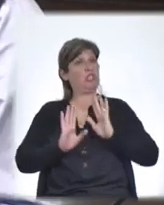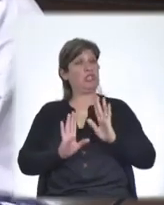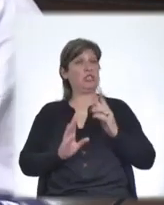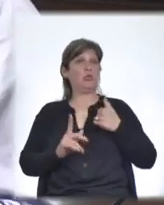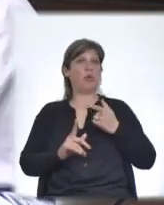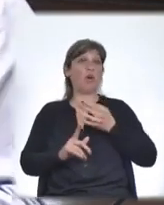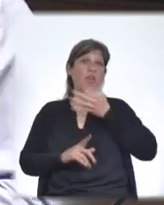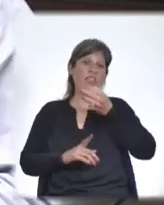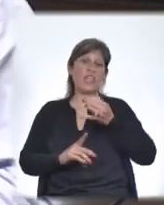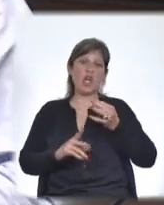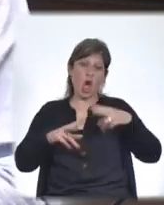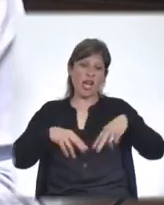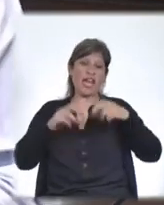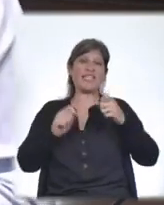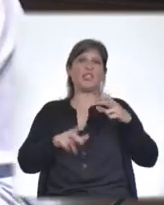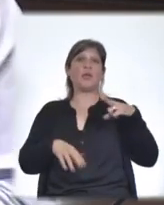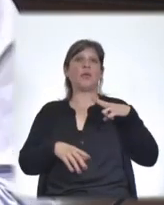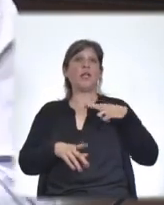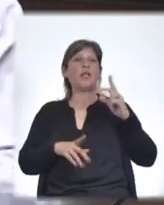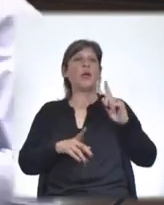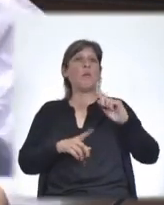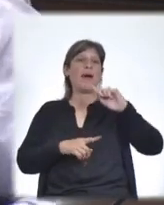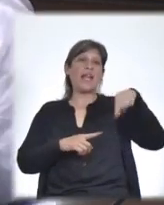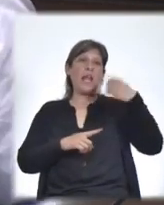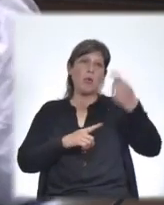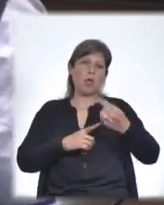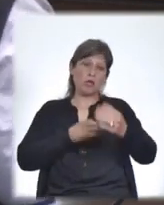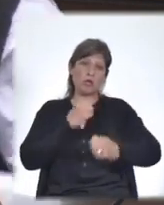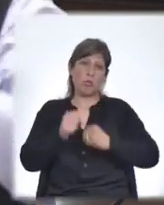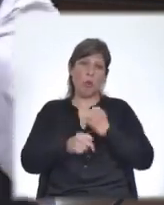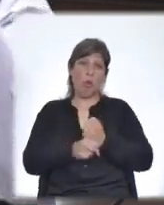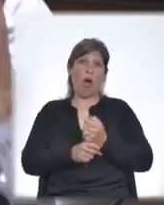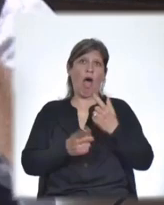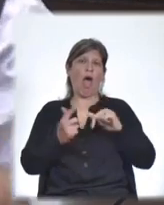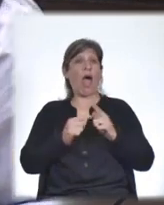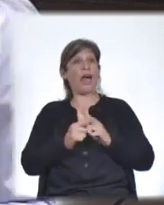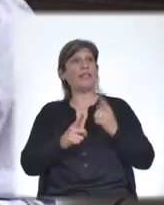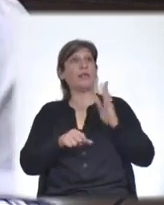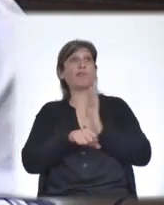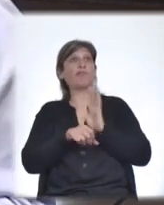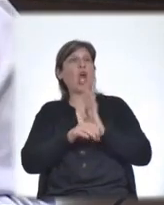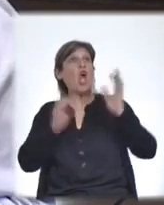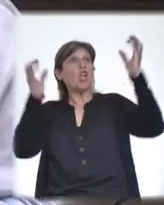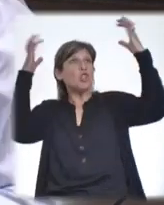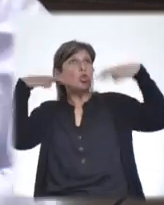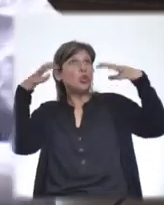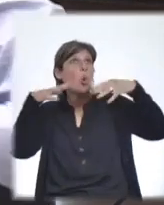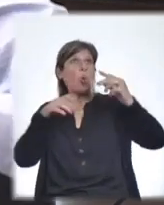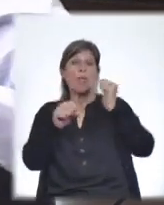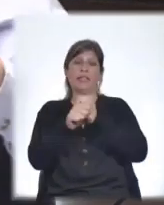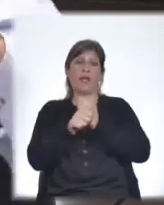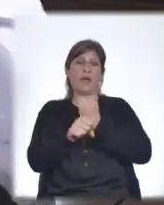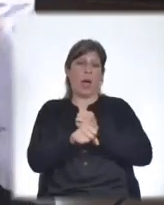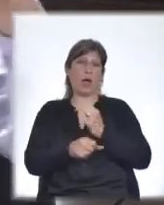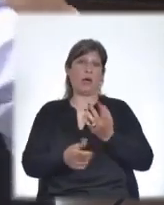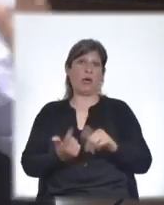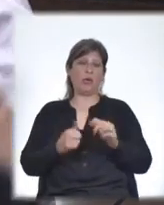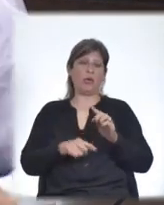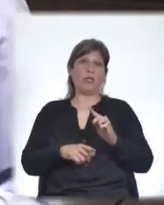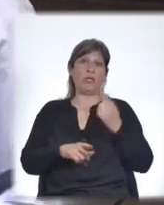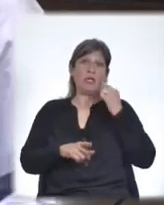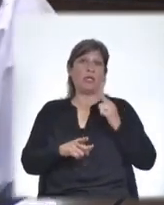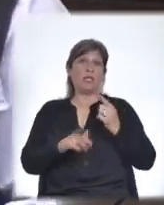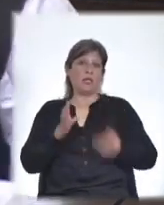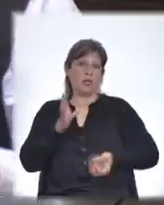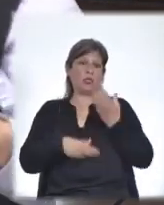analistas privados, sobre lo que va a pasar el año próximo, donde vamos a ver lluvia de empleos. Se van a crear 50.000